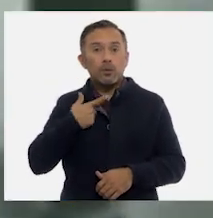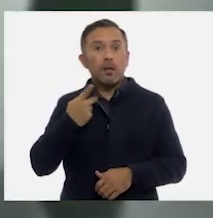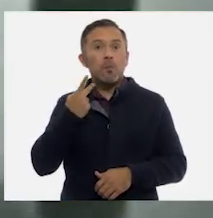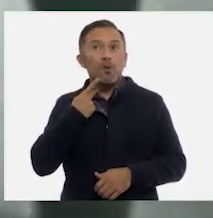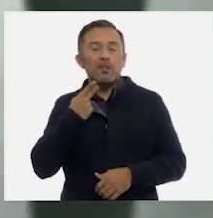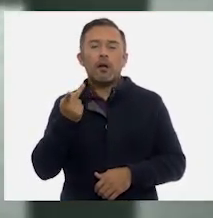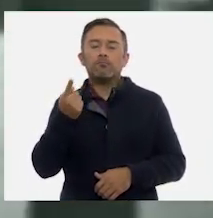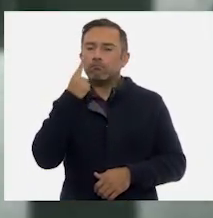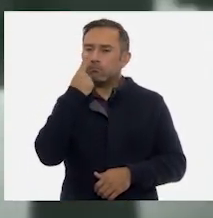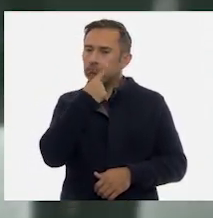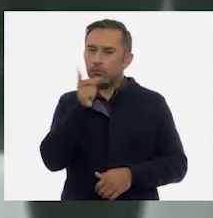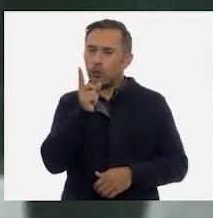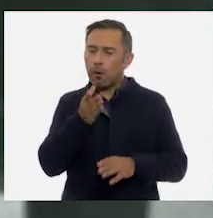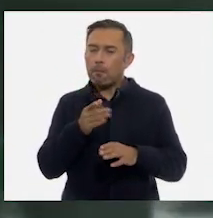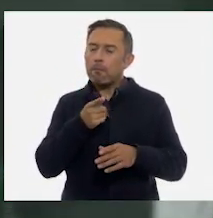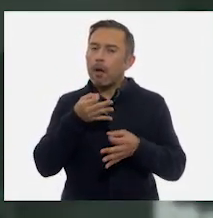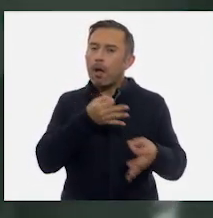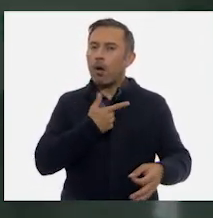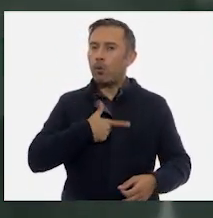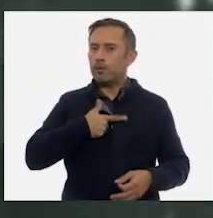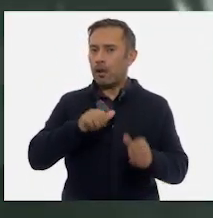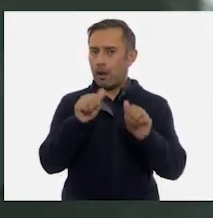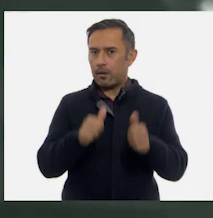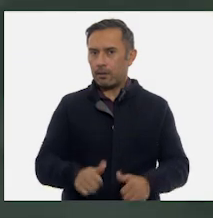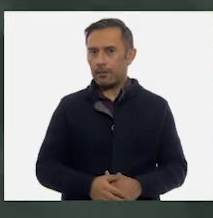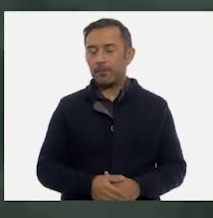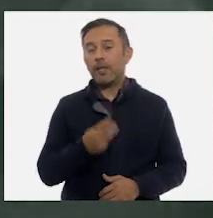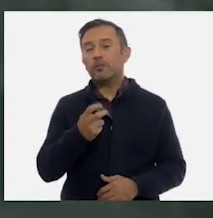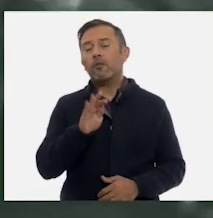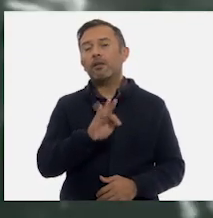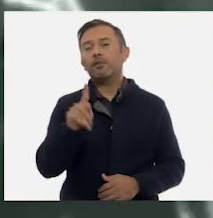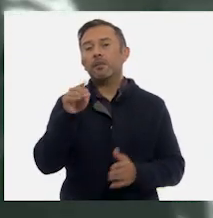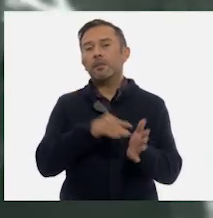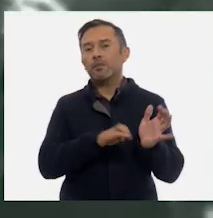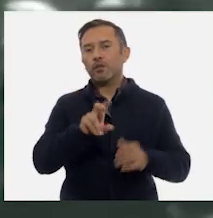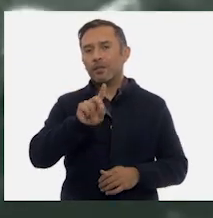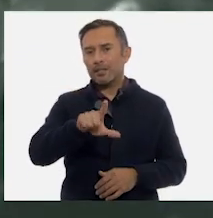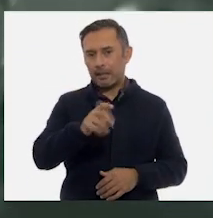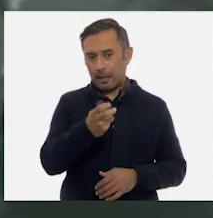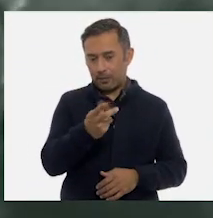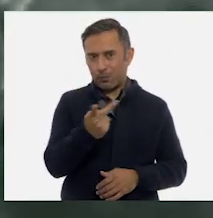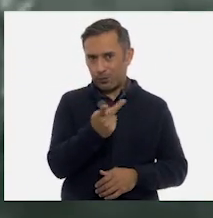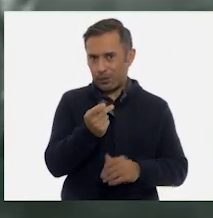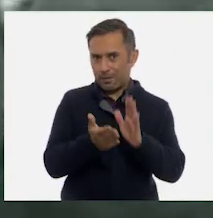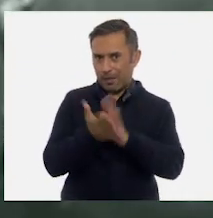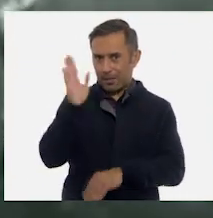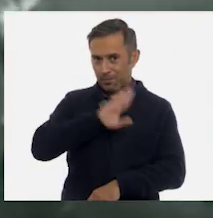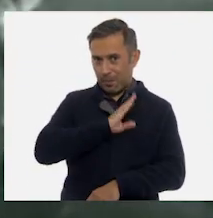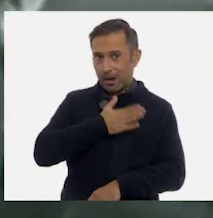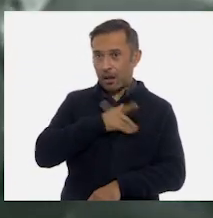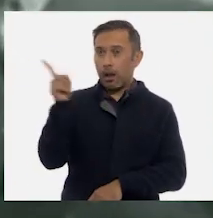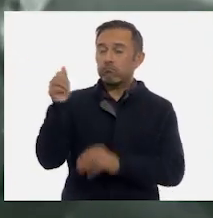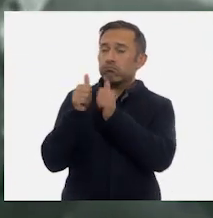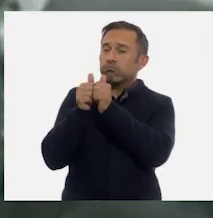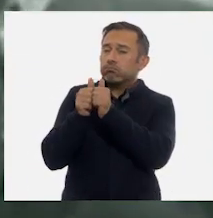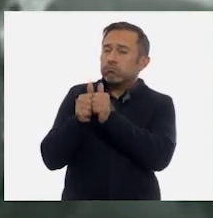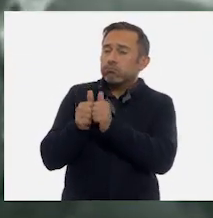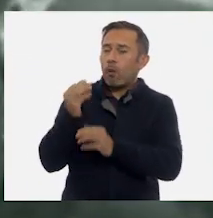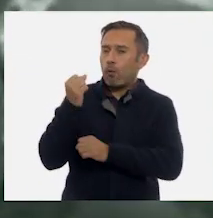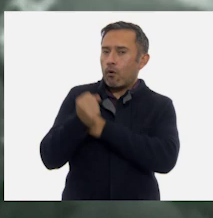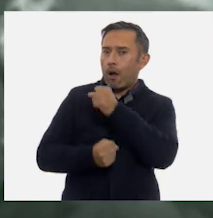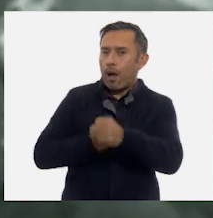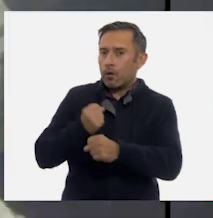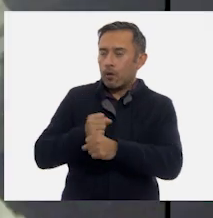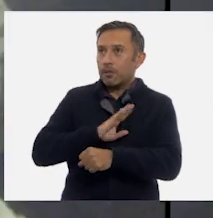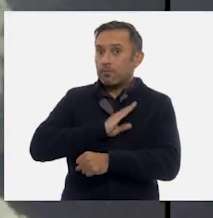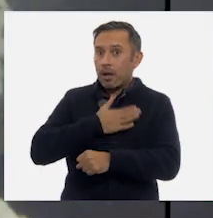sí. Eso es lo que ocurre en el 37. Elena se va con Paz a España, pasan mucho tiempo allá, no solamente en España, después se van a